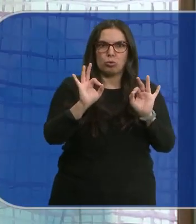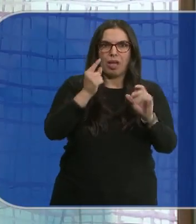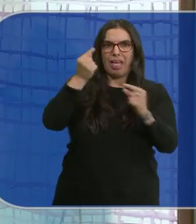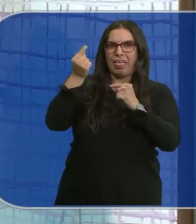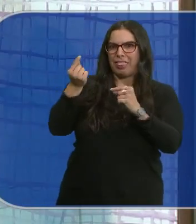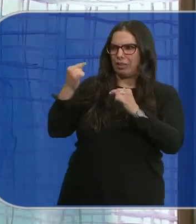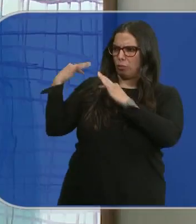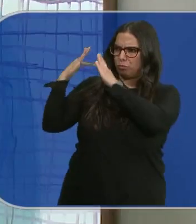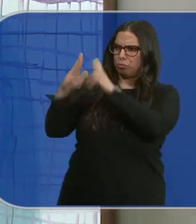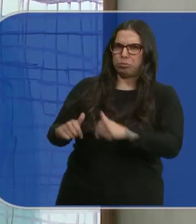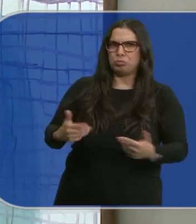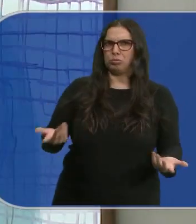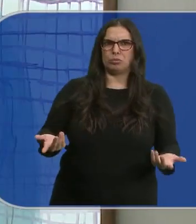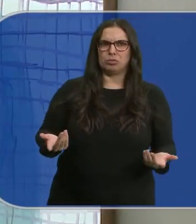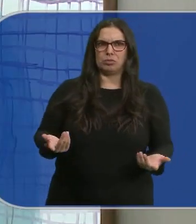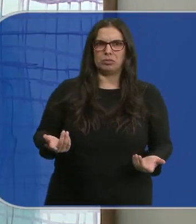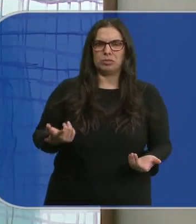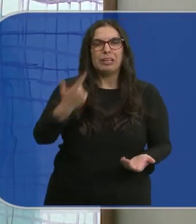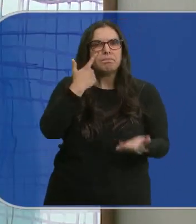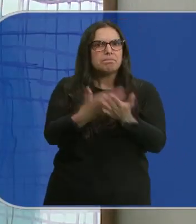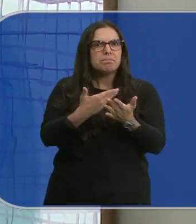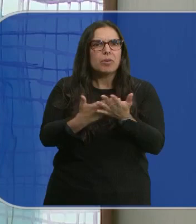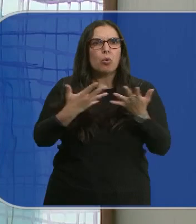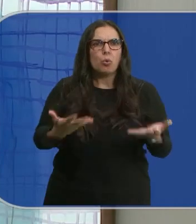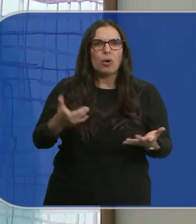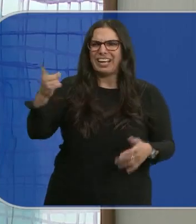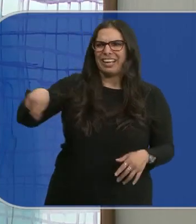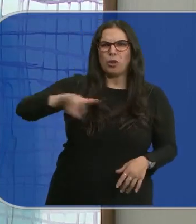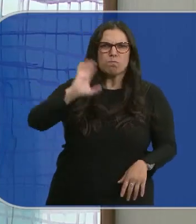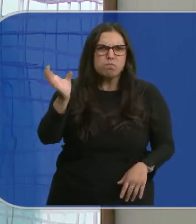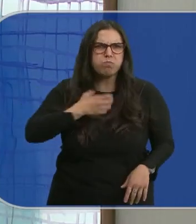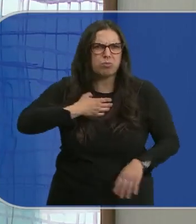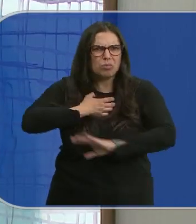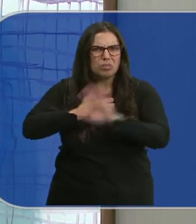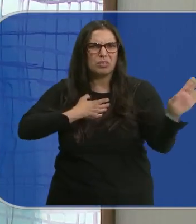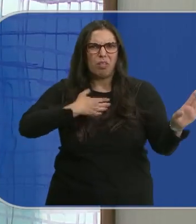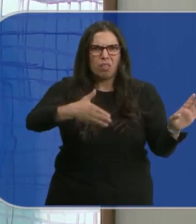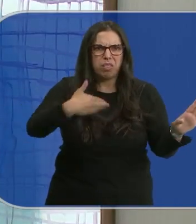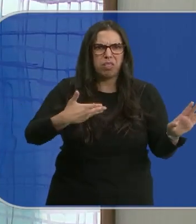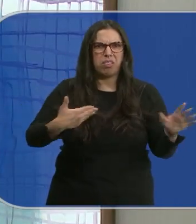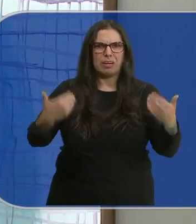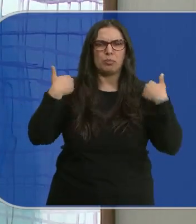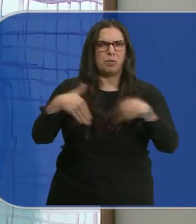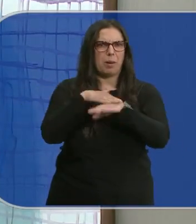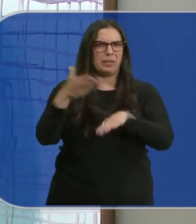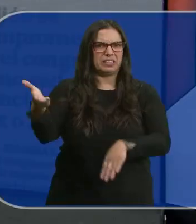datos acumulados. Y esto lo que muestra es la incompetencia de los que están al frente del